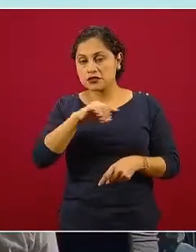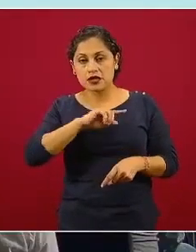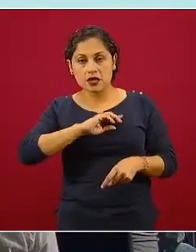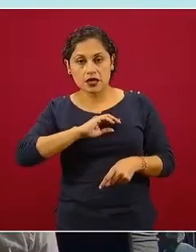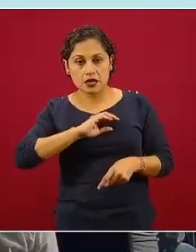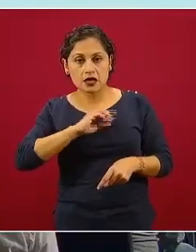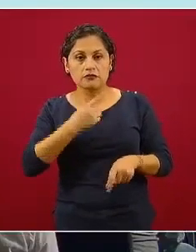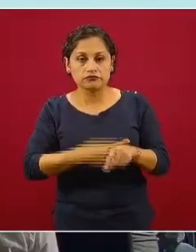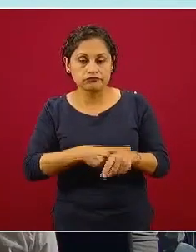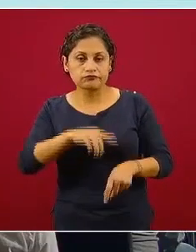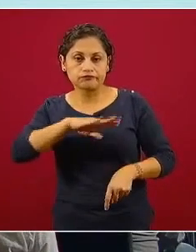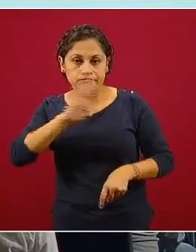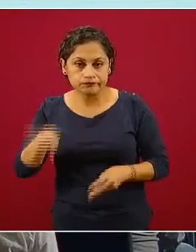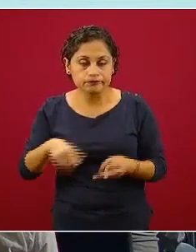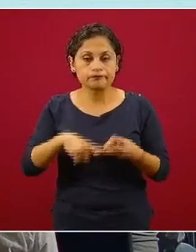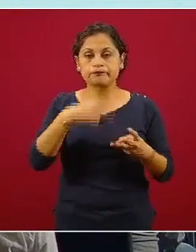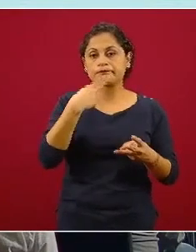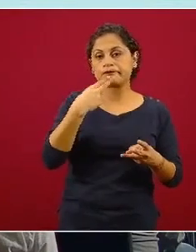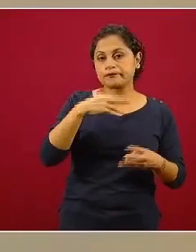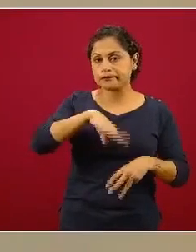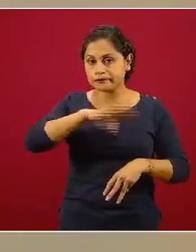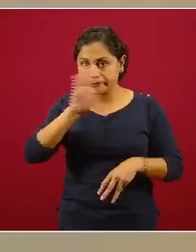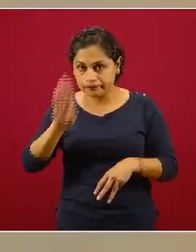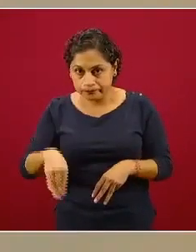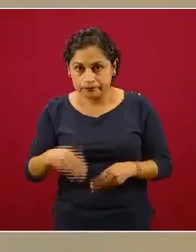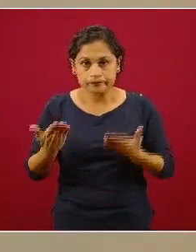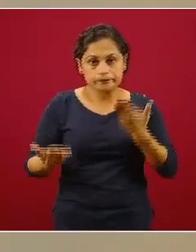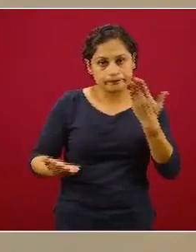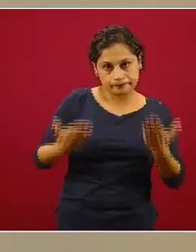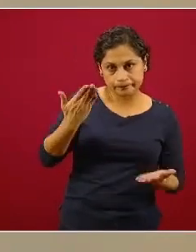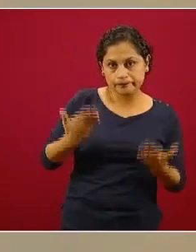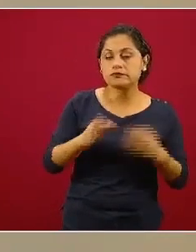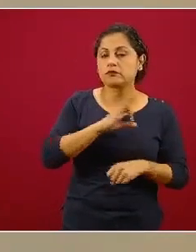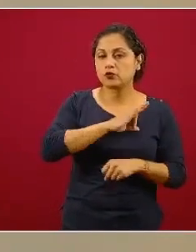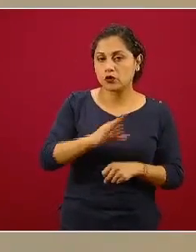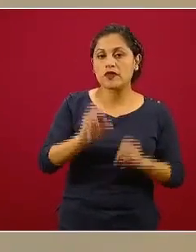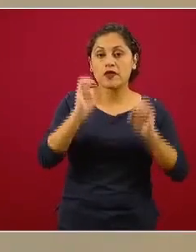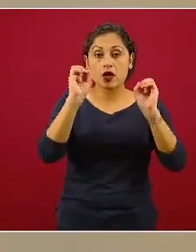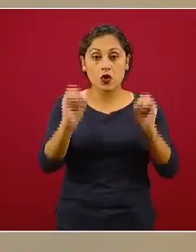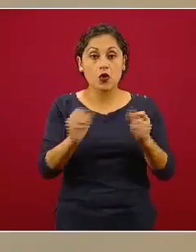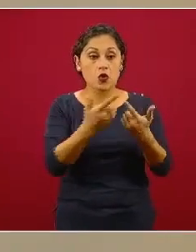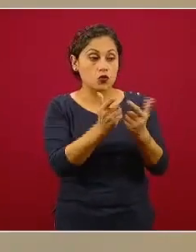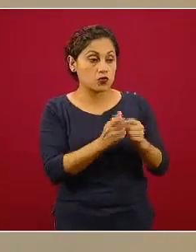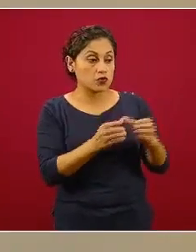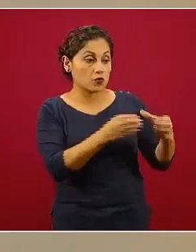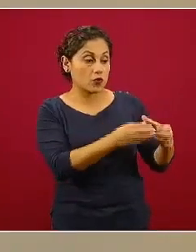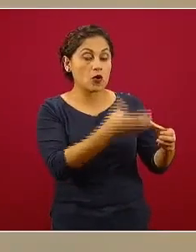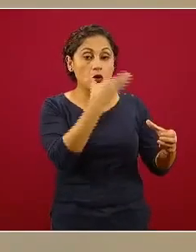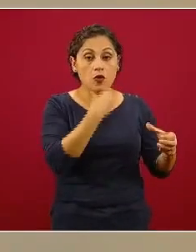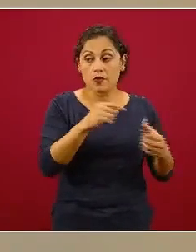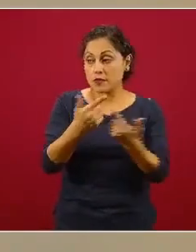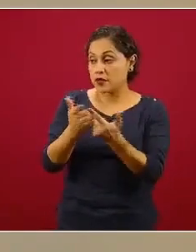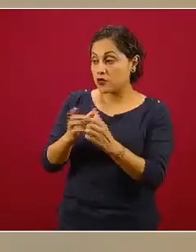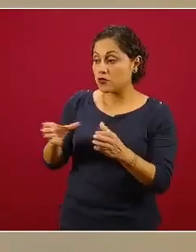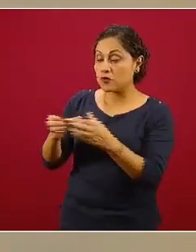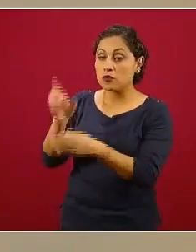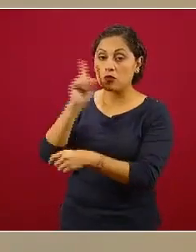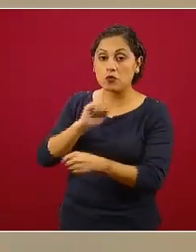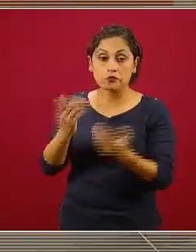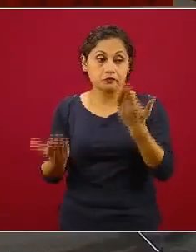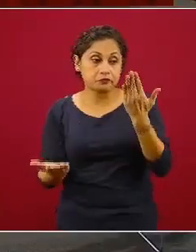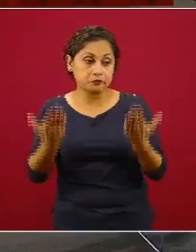etc. Se pueden comparar por grupos específicos: mujeres versus hombres, adultos mayores